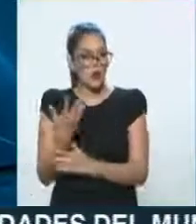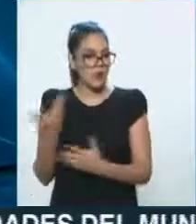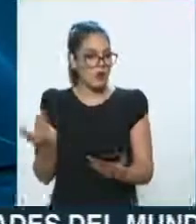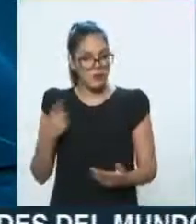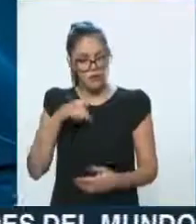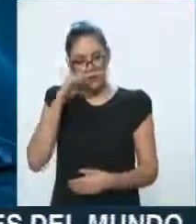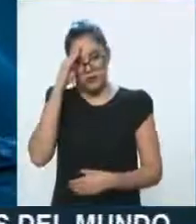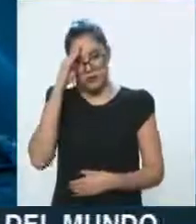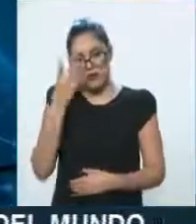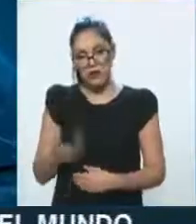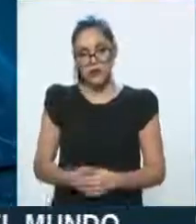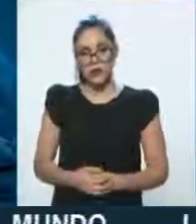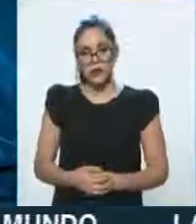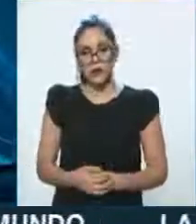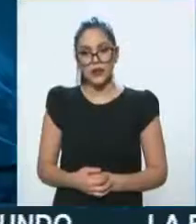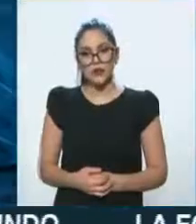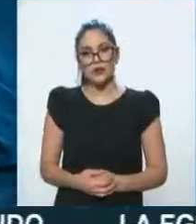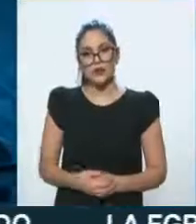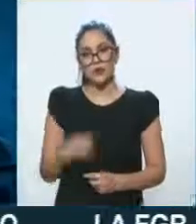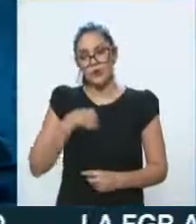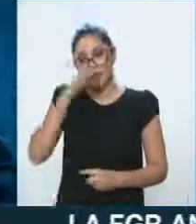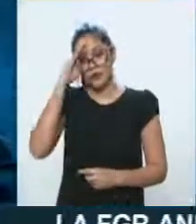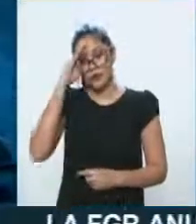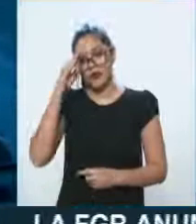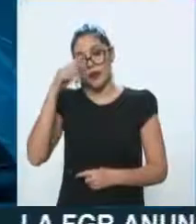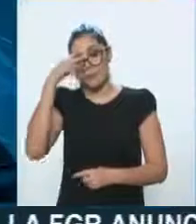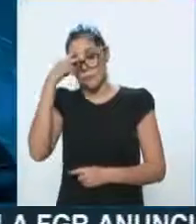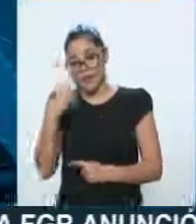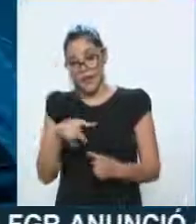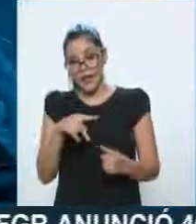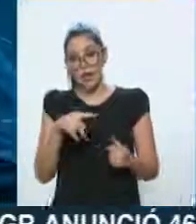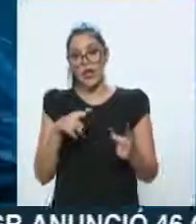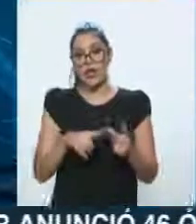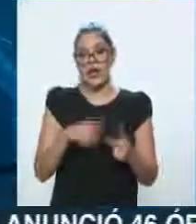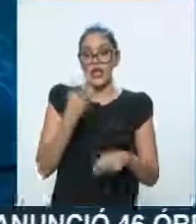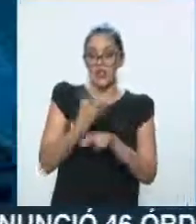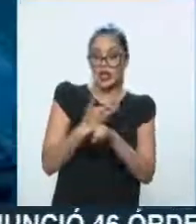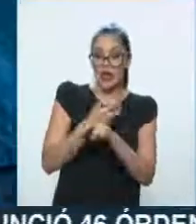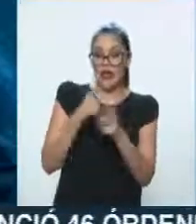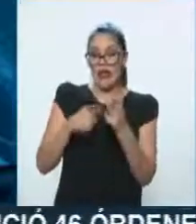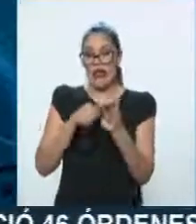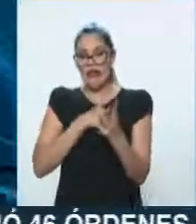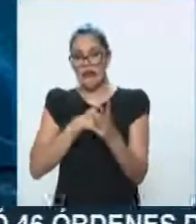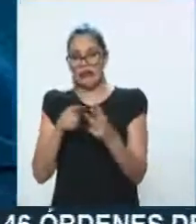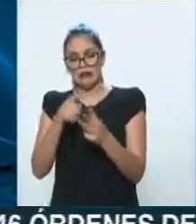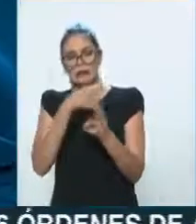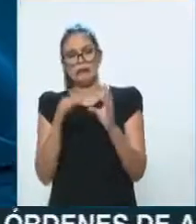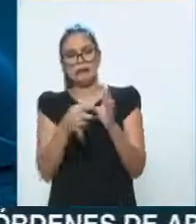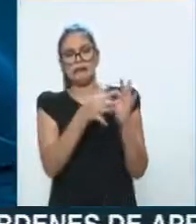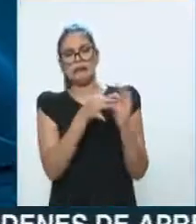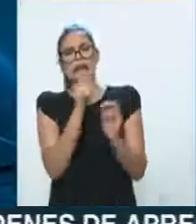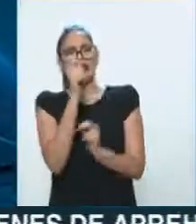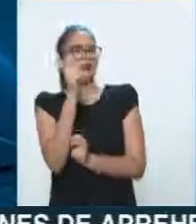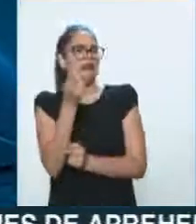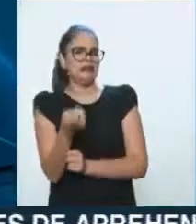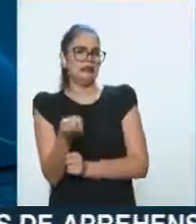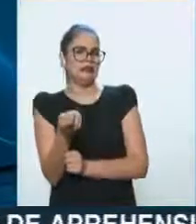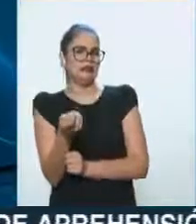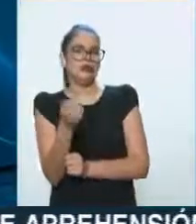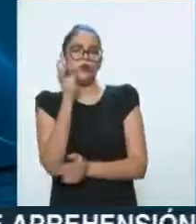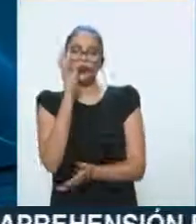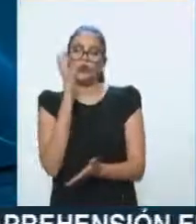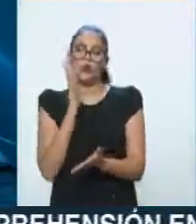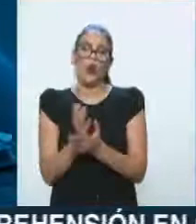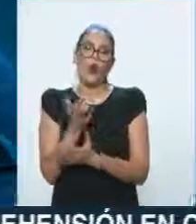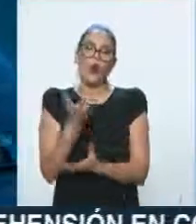Mira, yo diría que la relación México-Estados Unidos y también México-Canadá va más allá únicamente de los temas